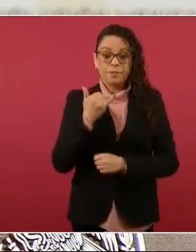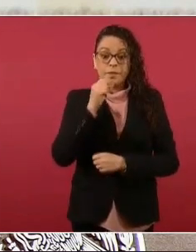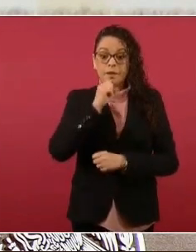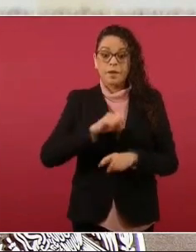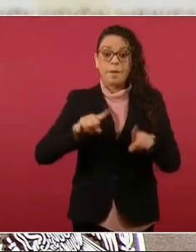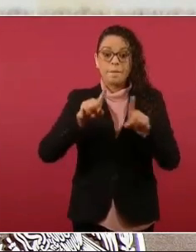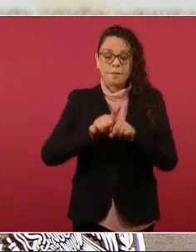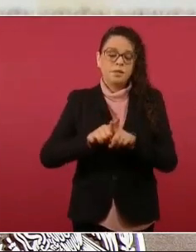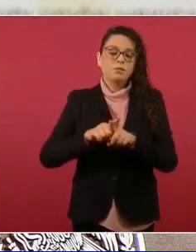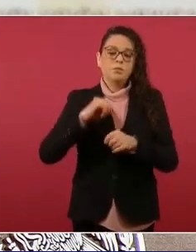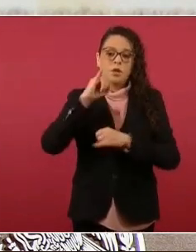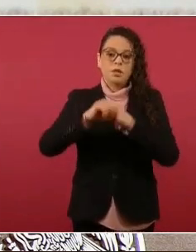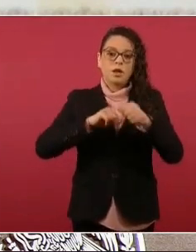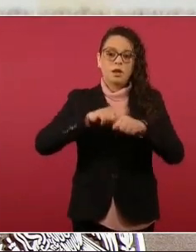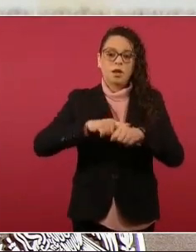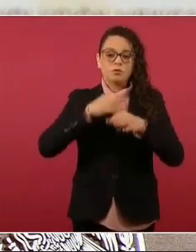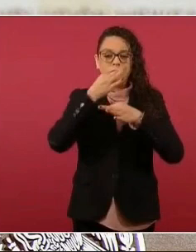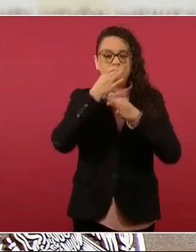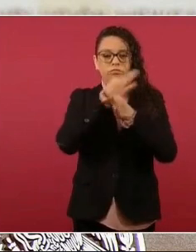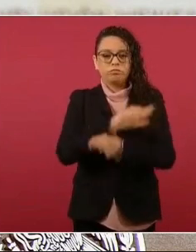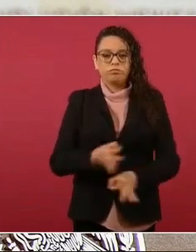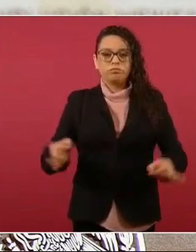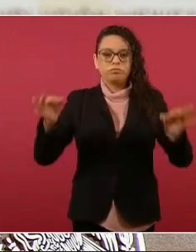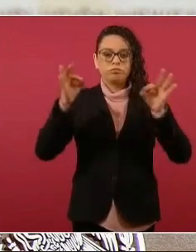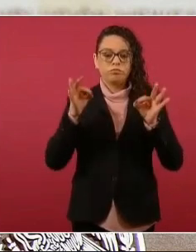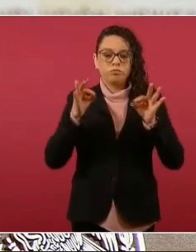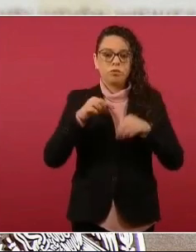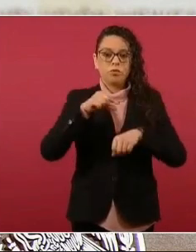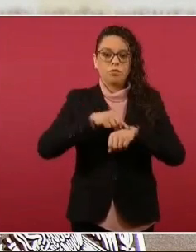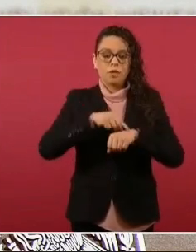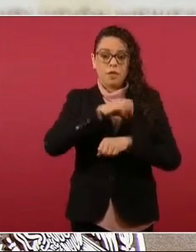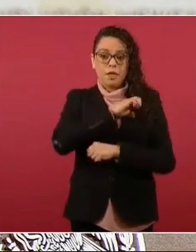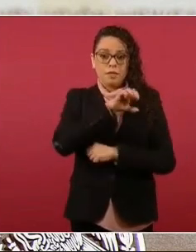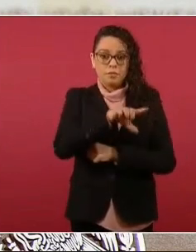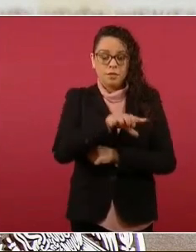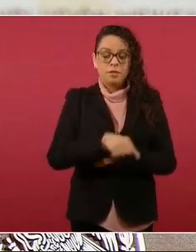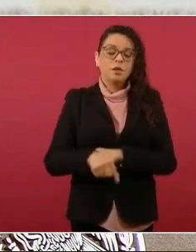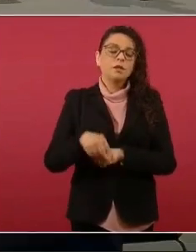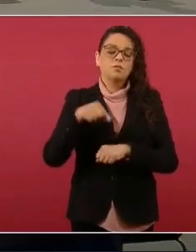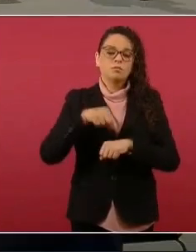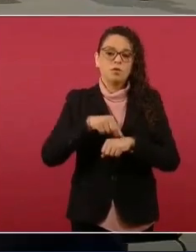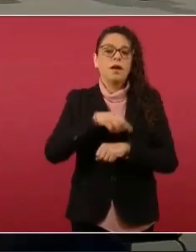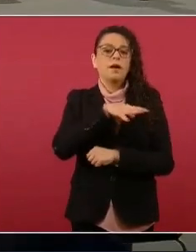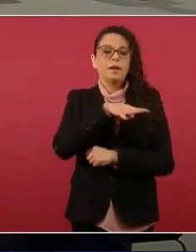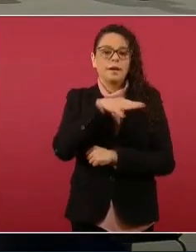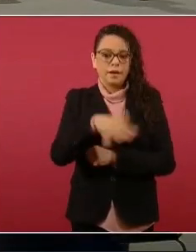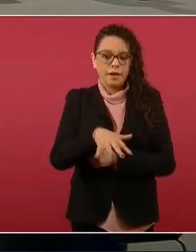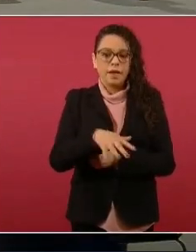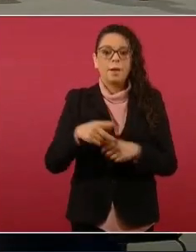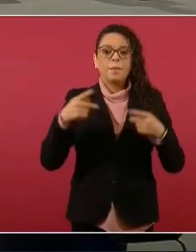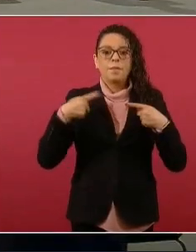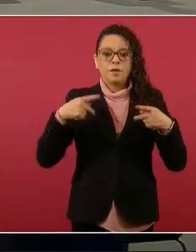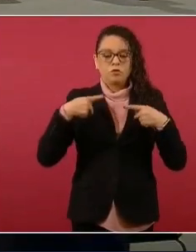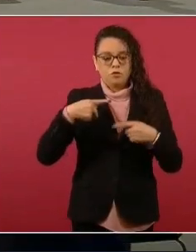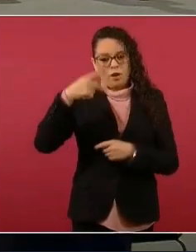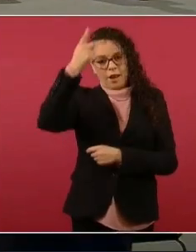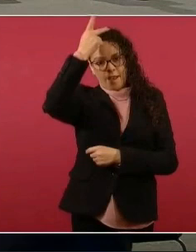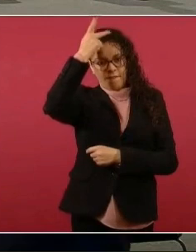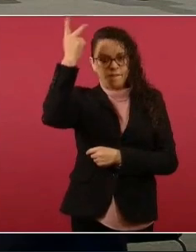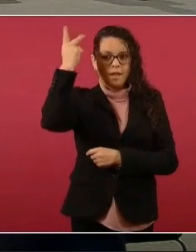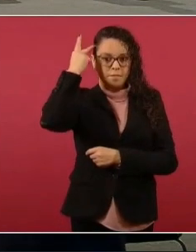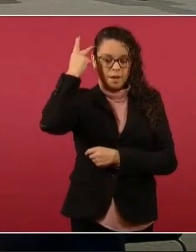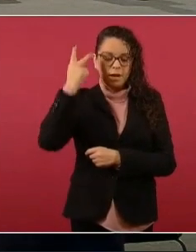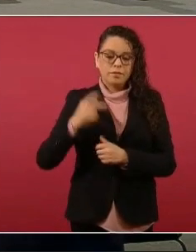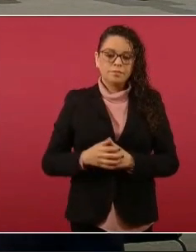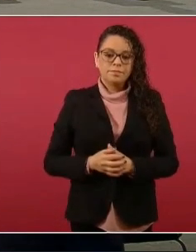médicos especialistas y la nacional de médicos generales y personal de enfermería. El primer punto lo trataré en persona,